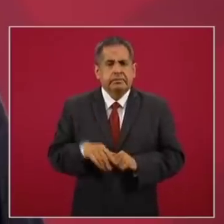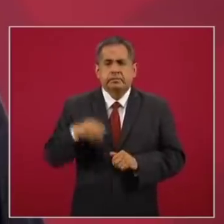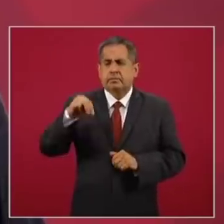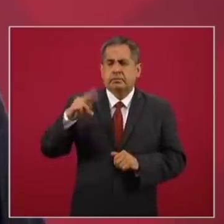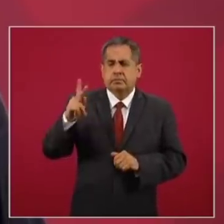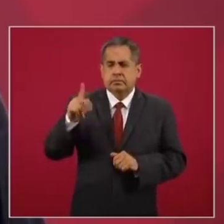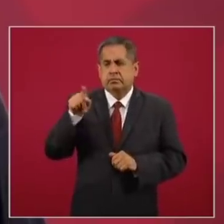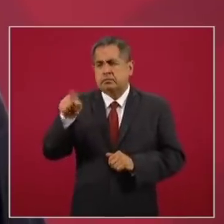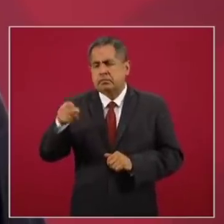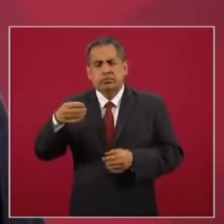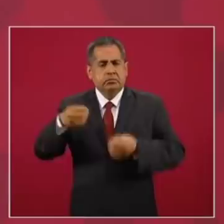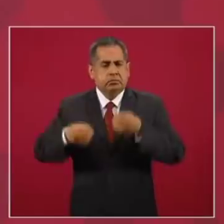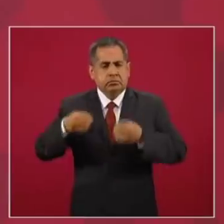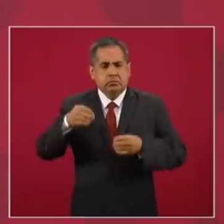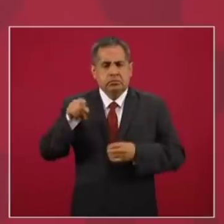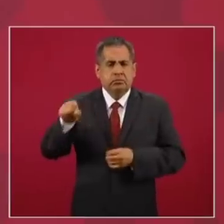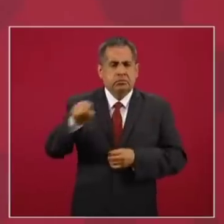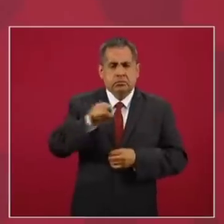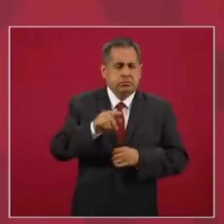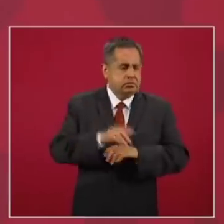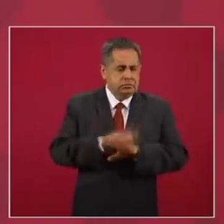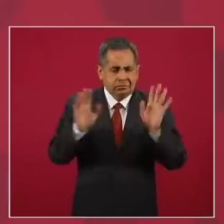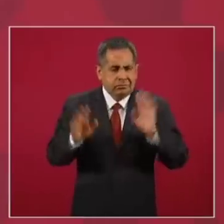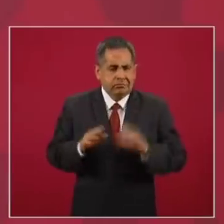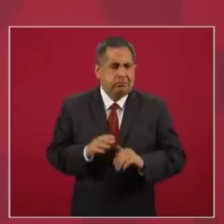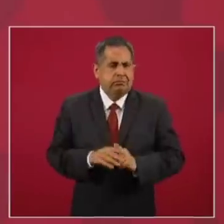ministerios públicos, los jueces, los que